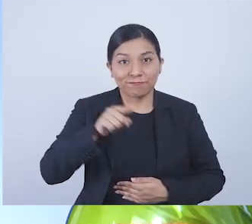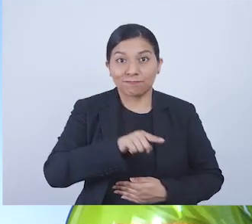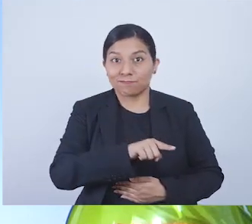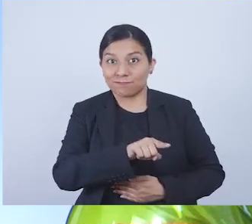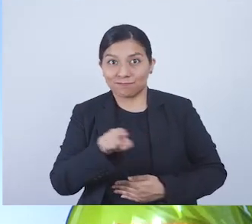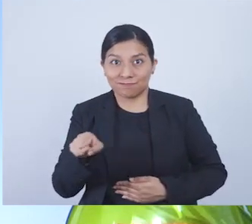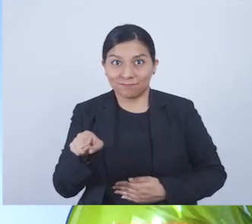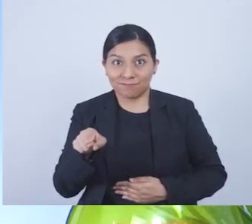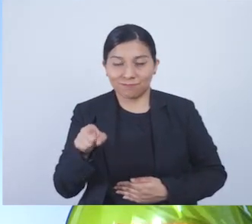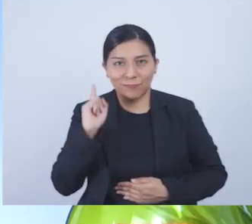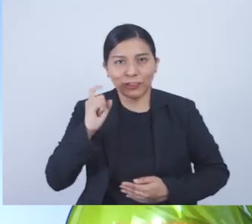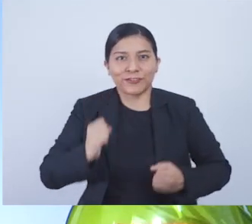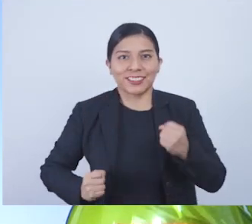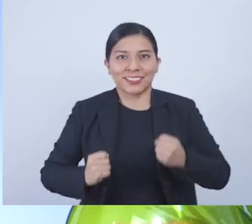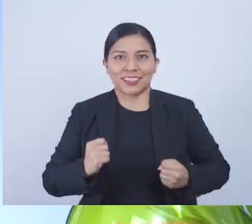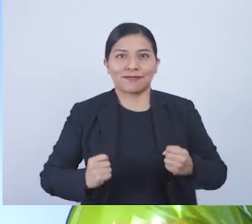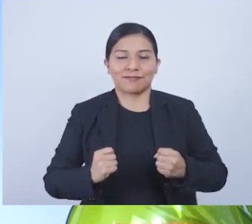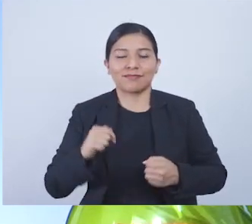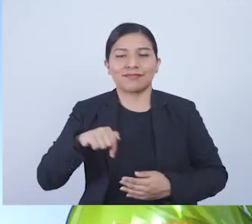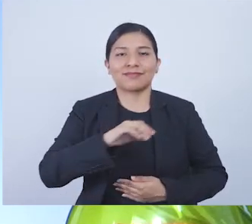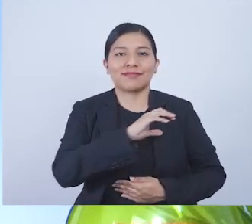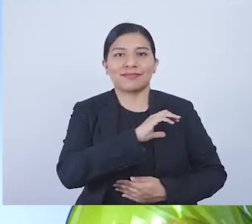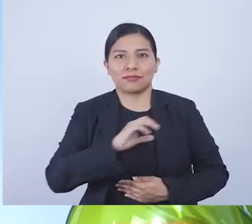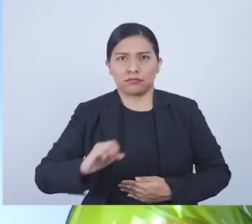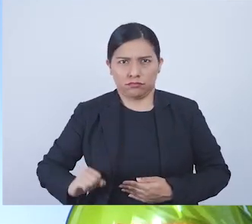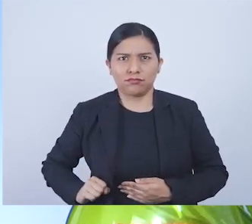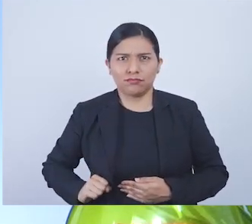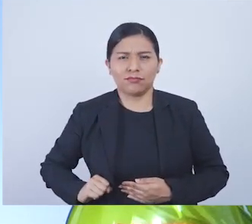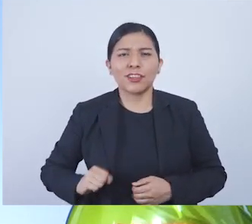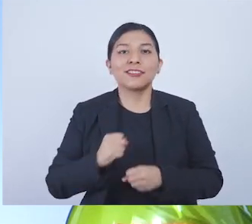maestros de educación física. El Salvador